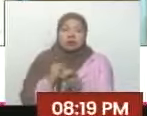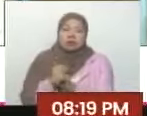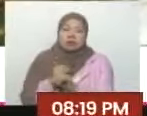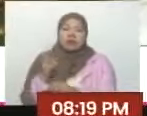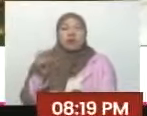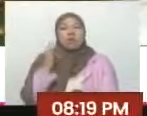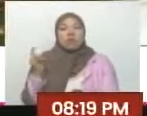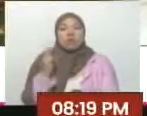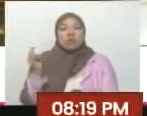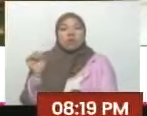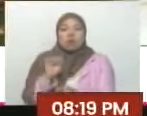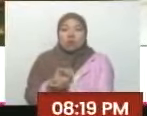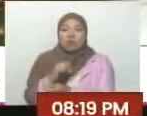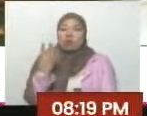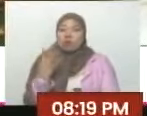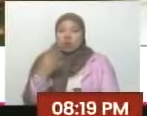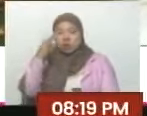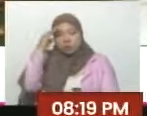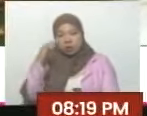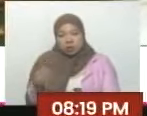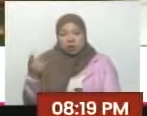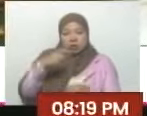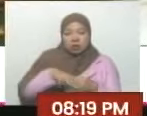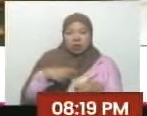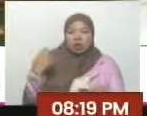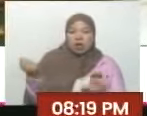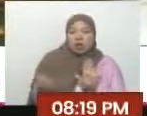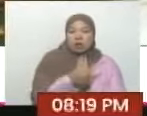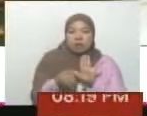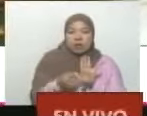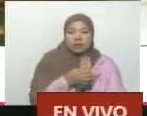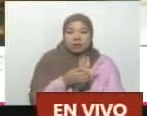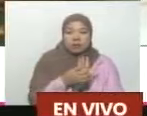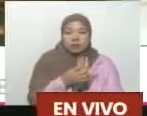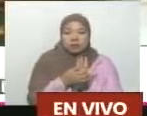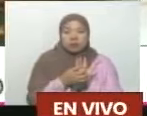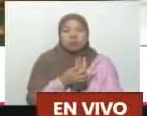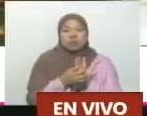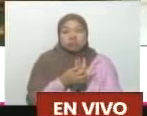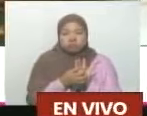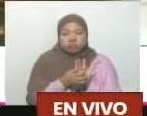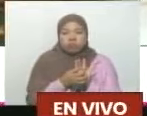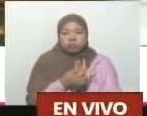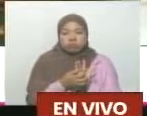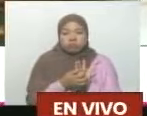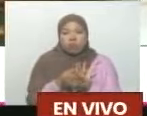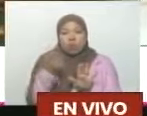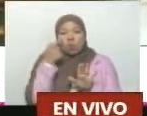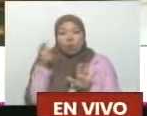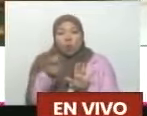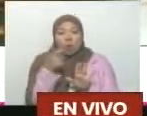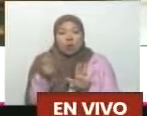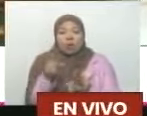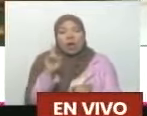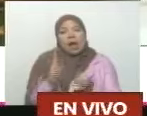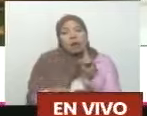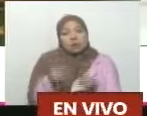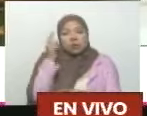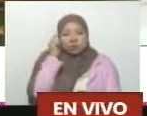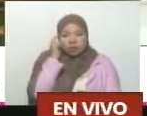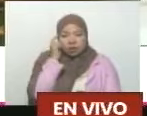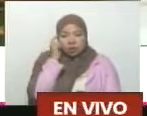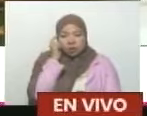Bolivia captura a otros cuatro militares que han estado implicados en el golpe de Estado o en la intentona de golpe de hace algunos días.